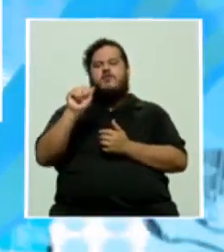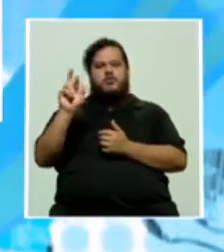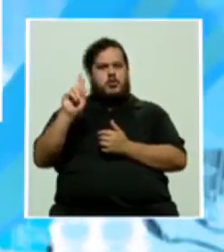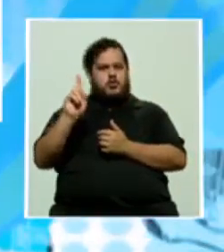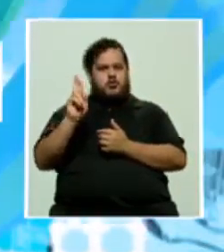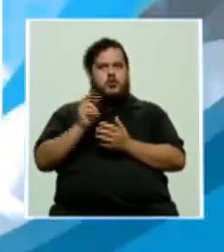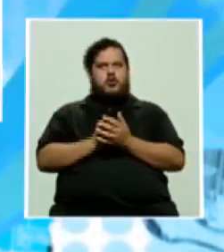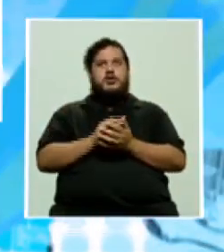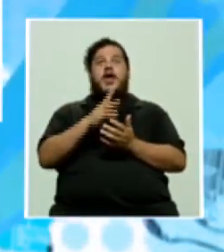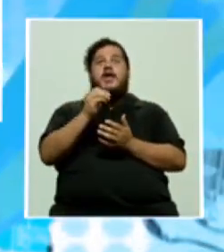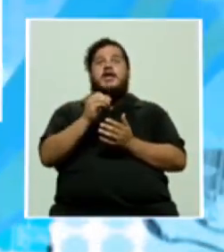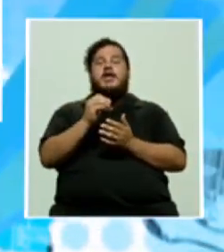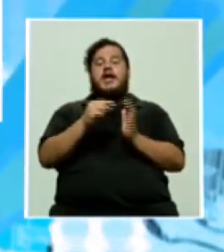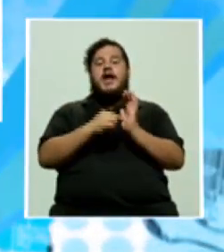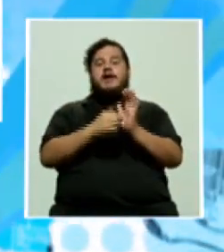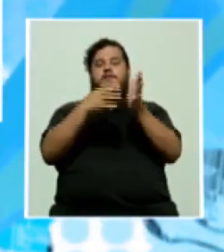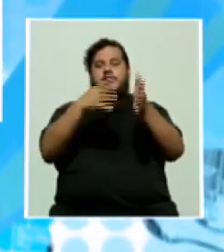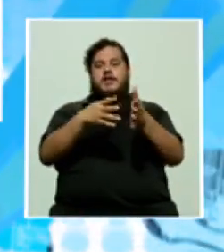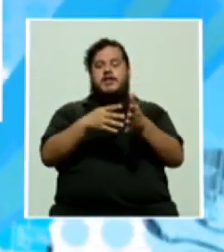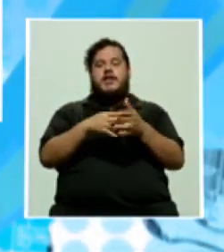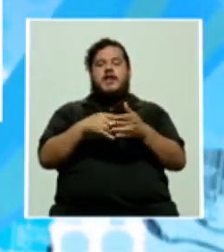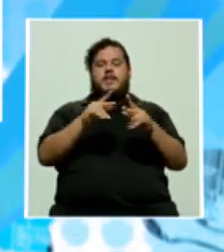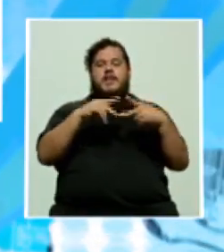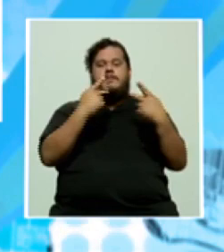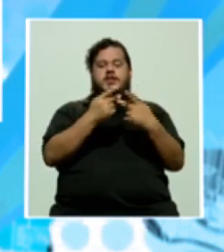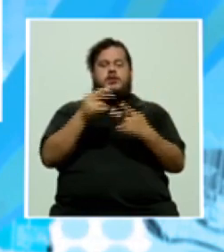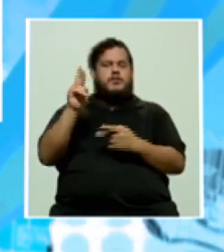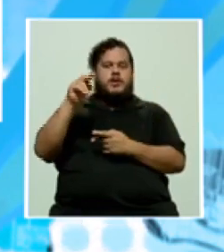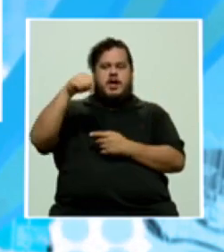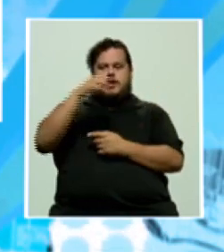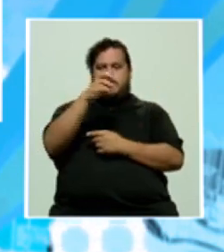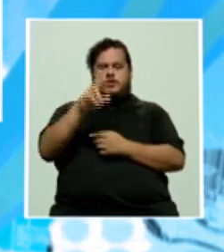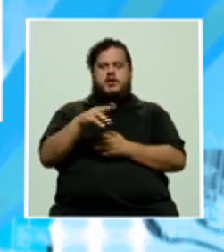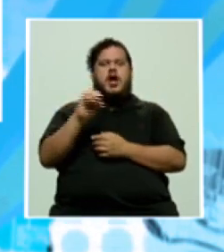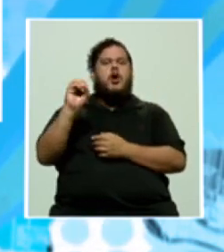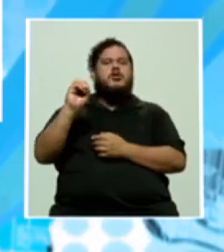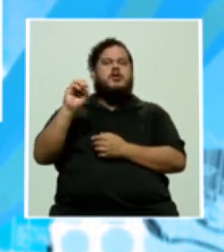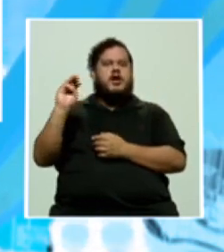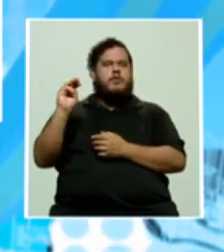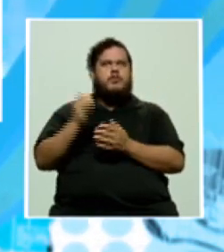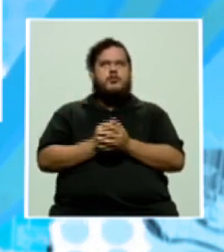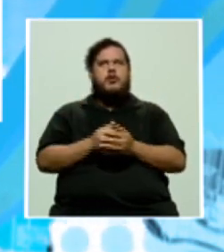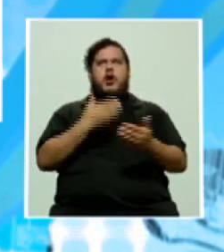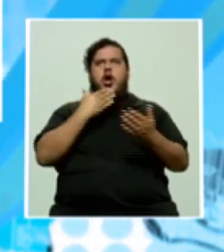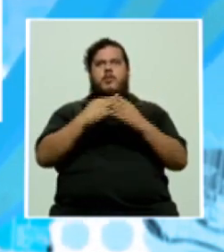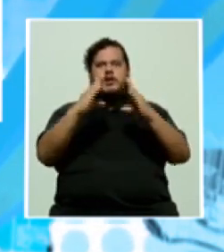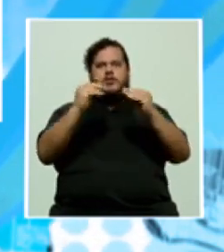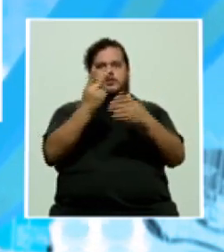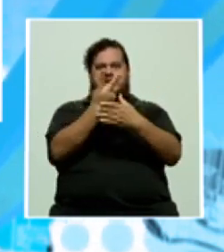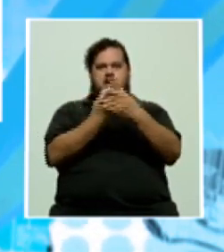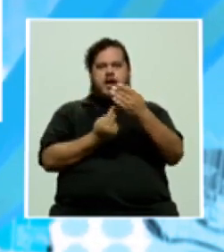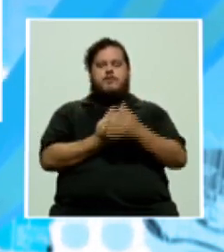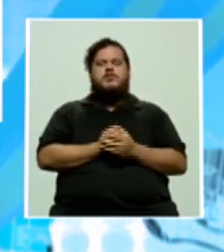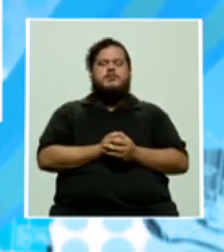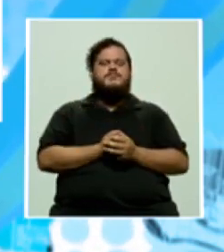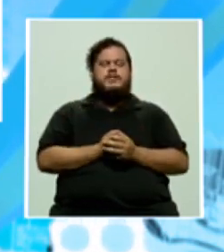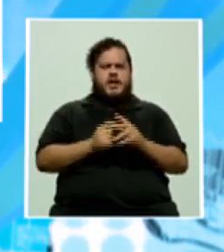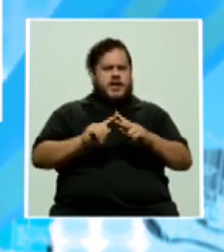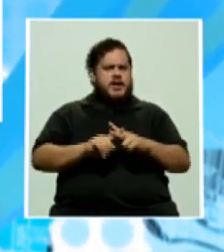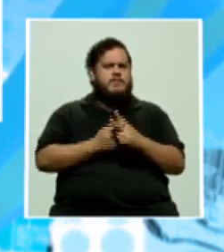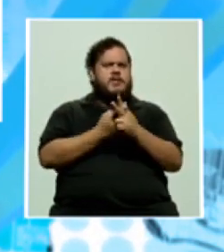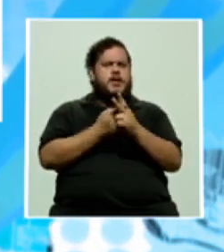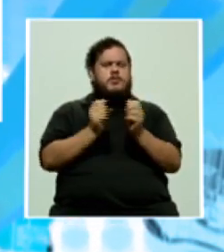y al representante del Partido Republicano en Costa Rica, Oscar Moore. Buenas noches a ambos. Comencemos